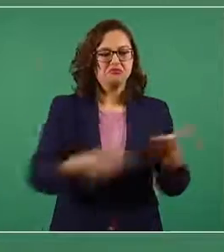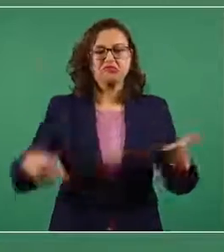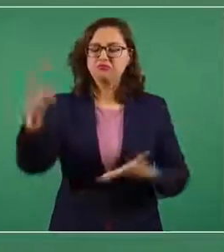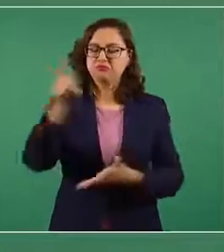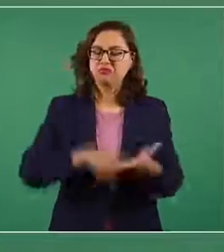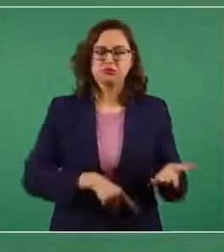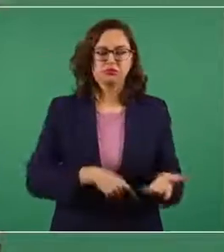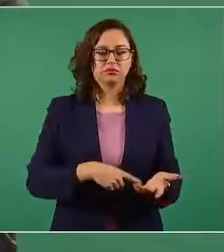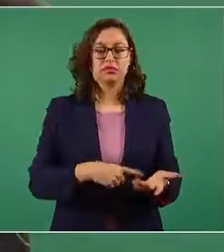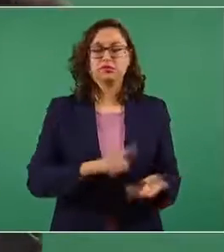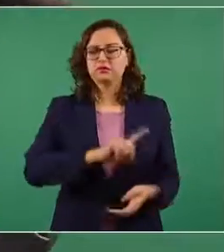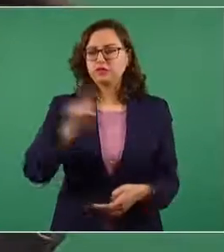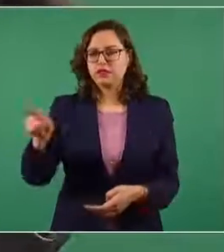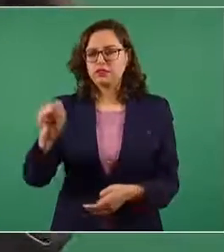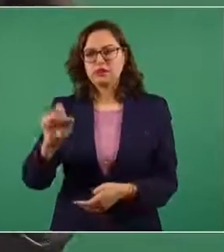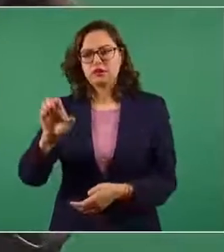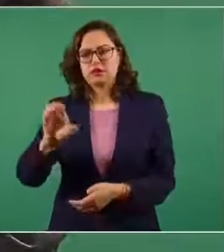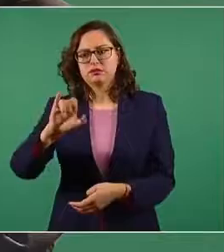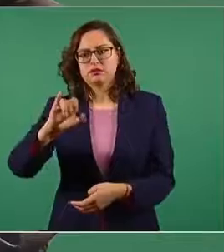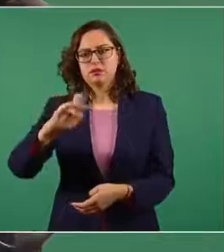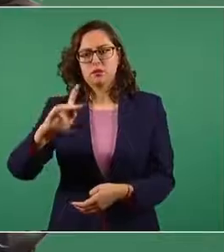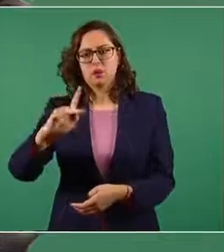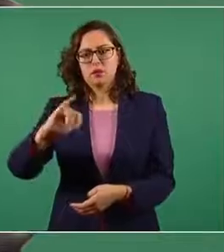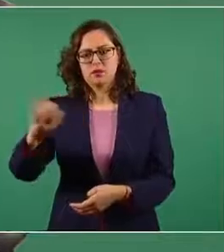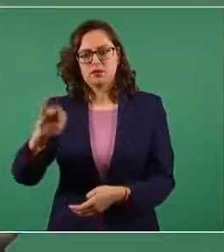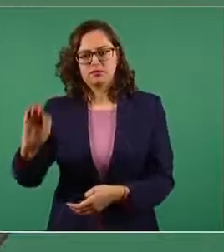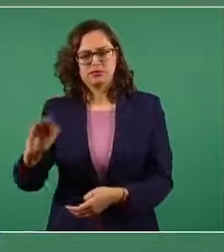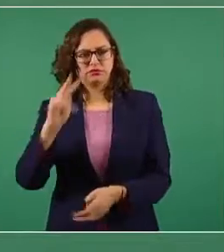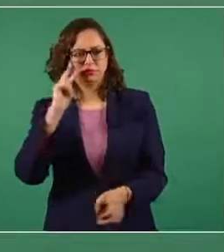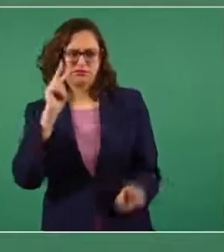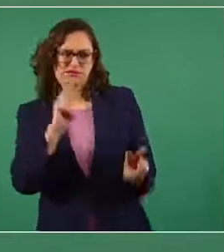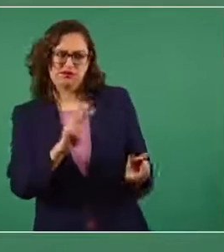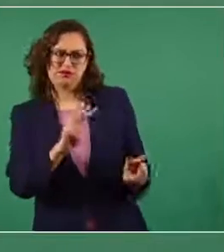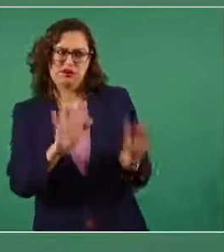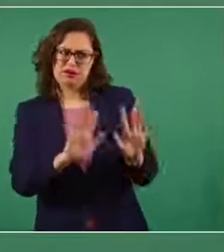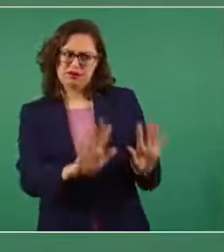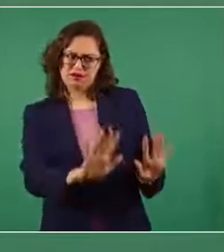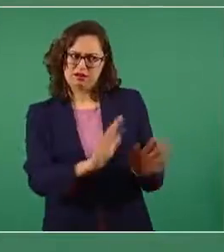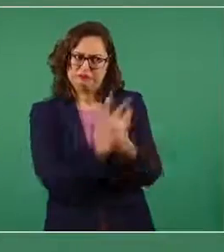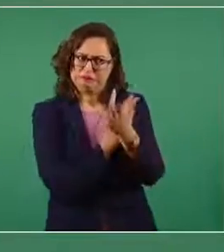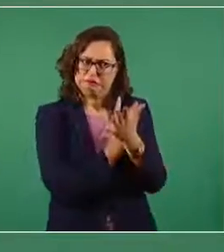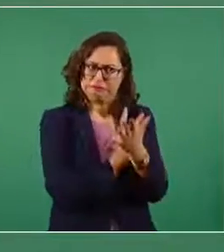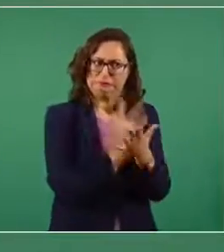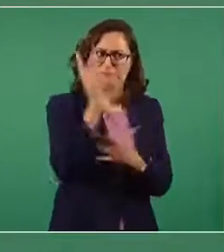y que no se le podía quitar la candidatura